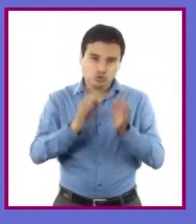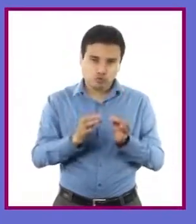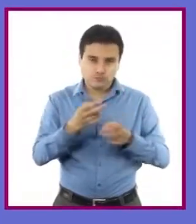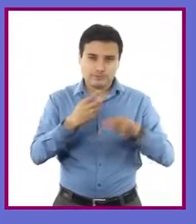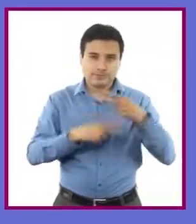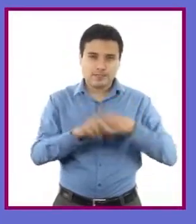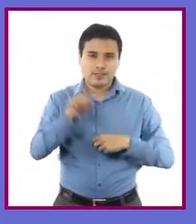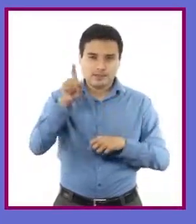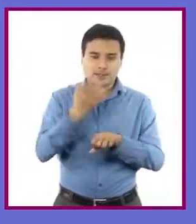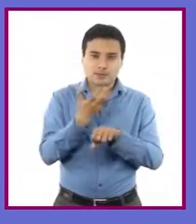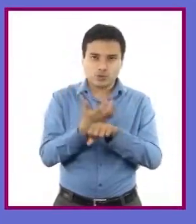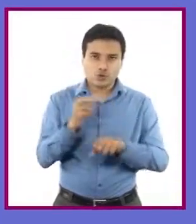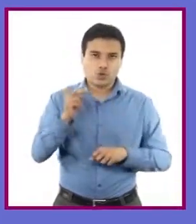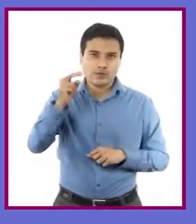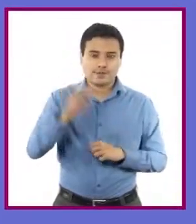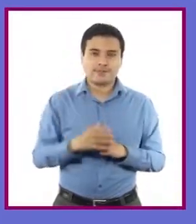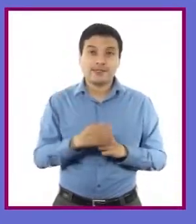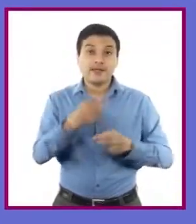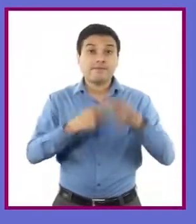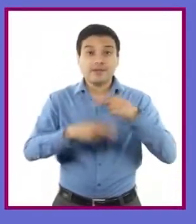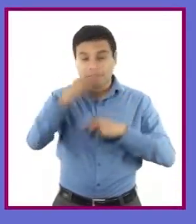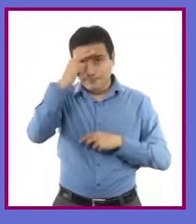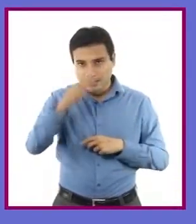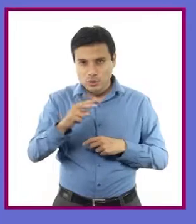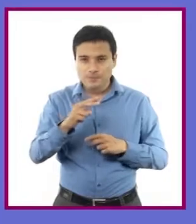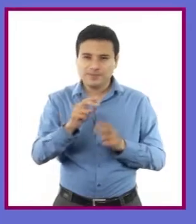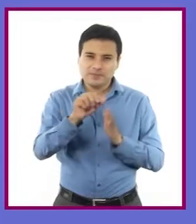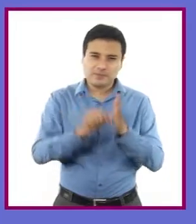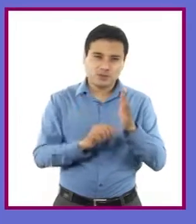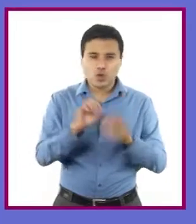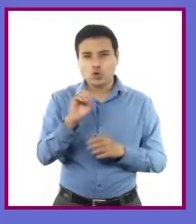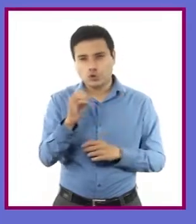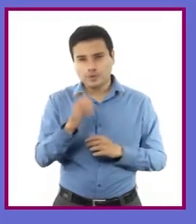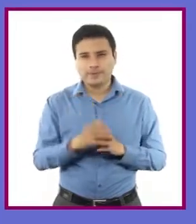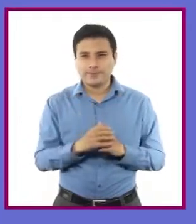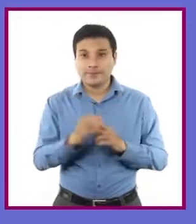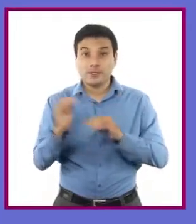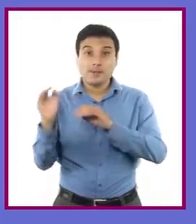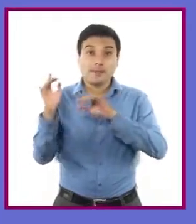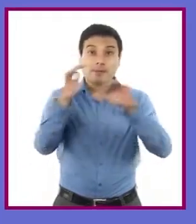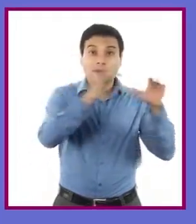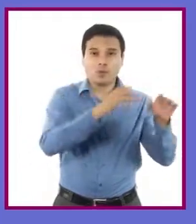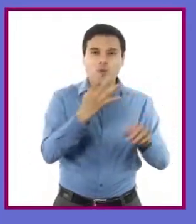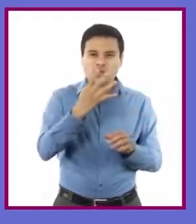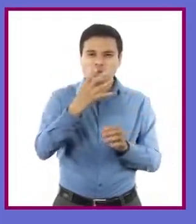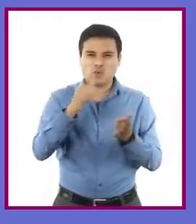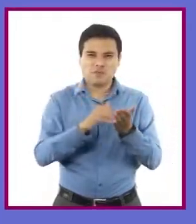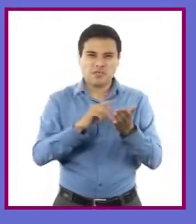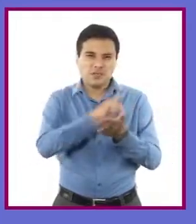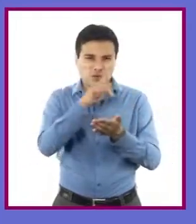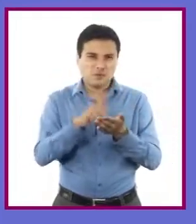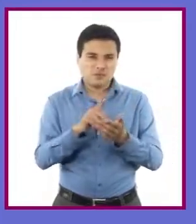Unidos y migra a México a fines de octubre, realizando un viaje de más de 4.000 kilómetros.